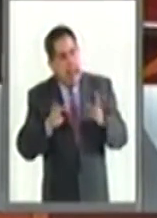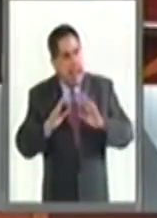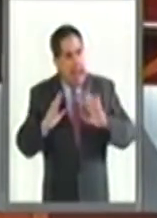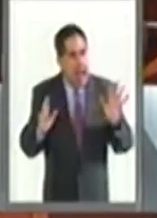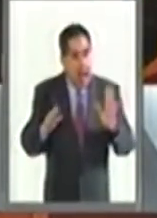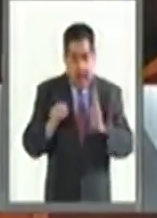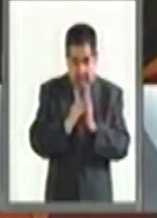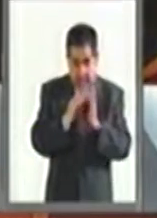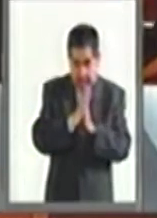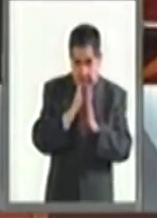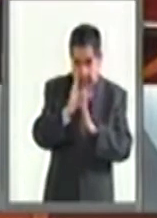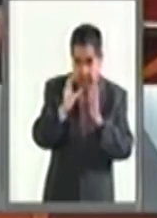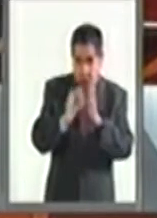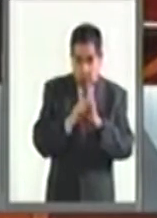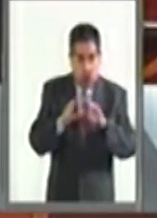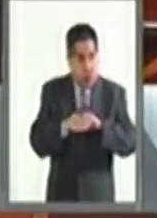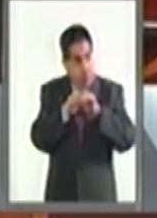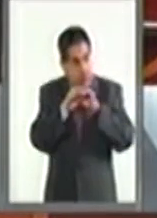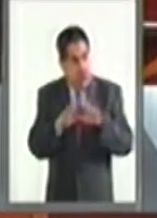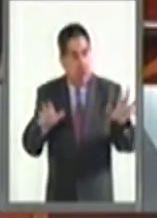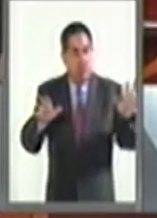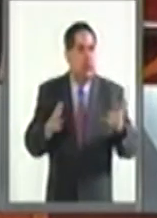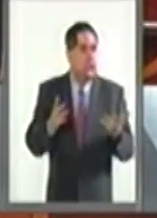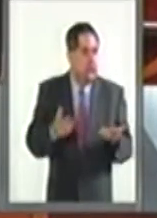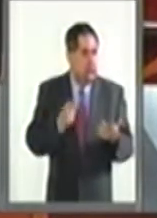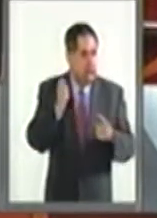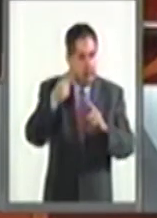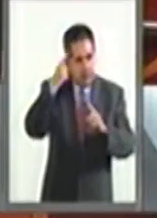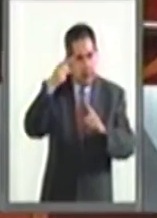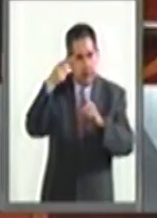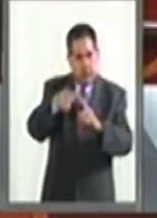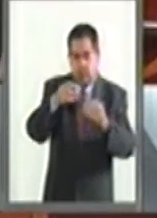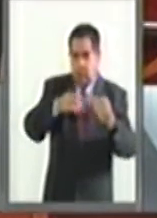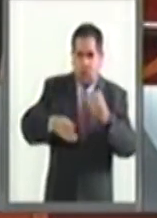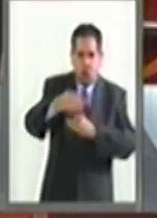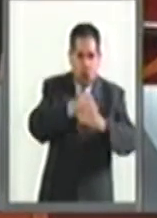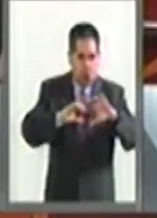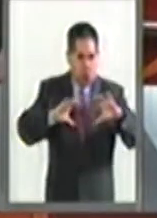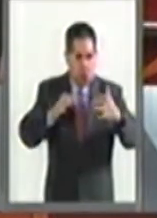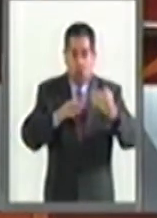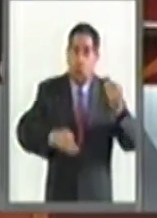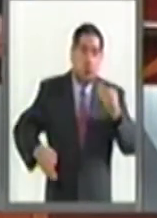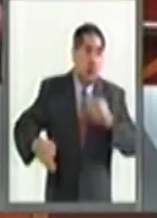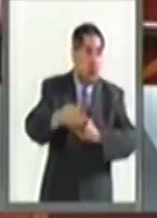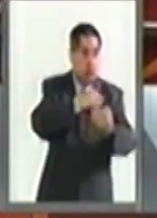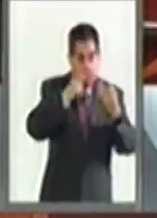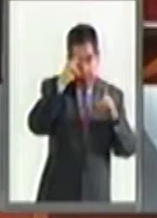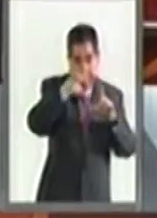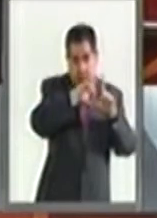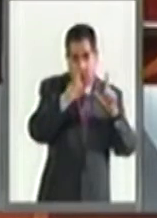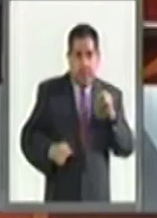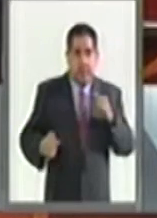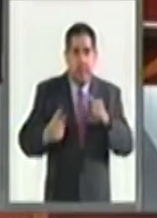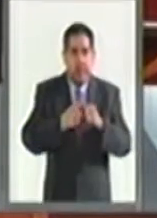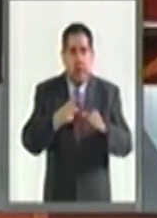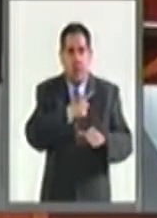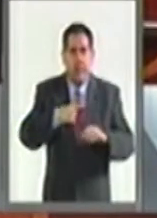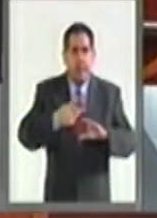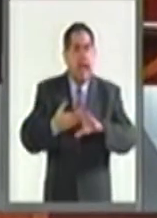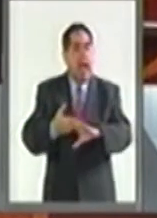tratarse de una reforma de amplio espectro y que concierne a todo el conglomerado social, se tenía que